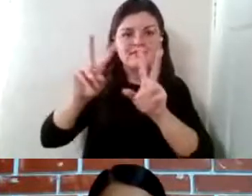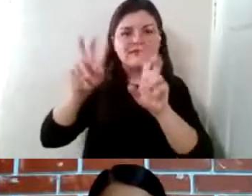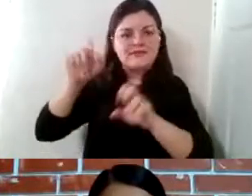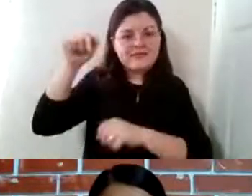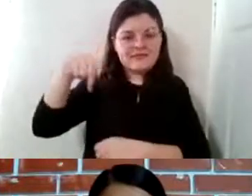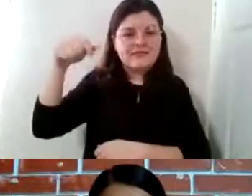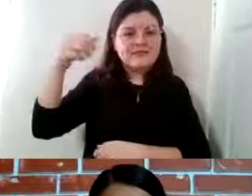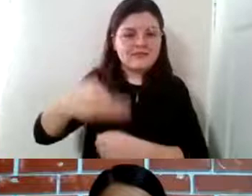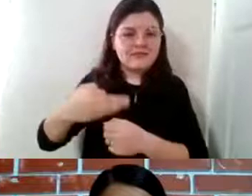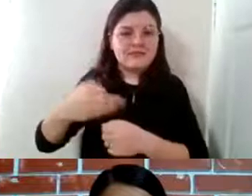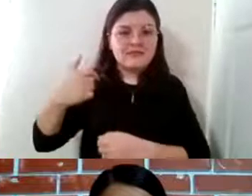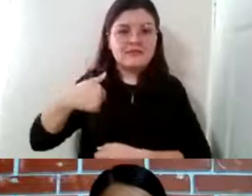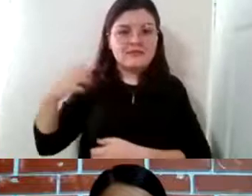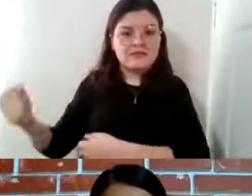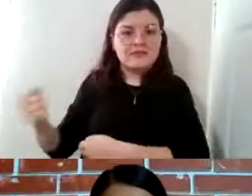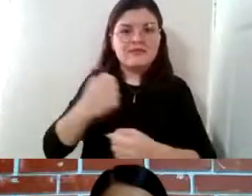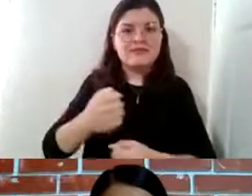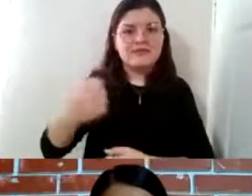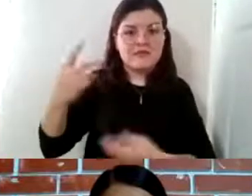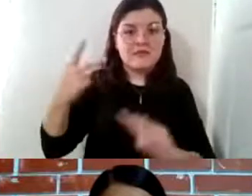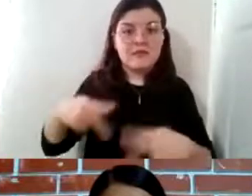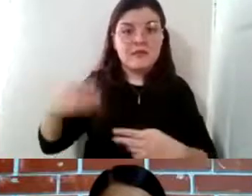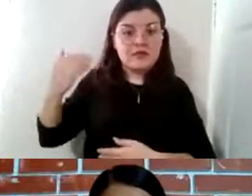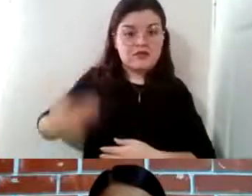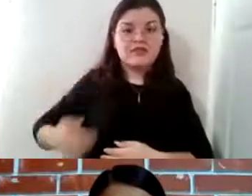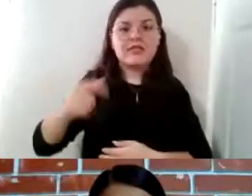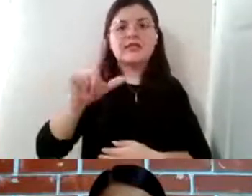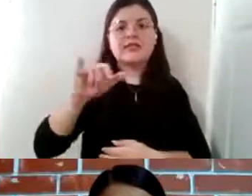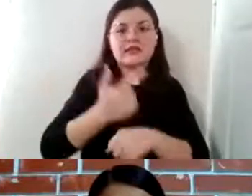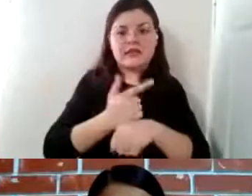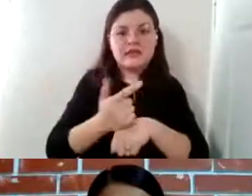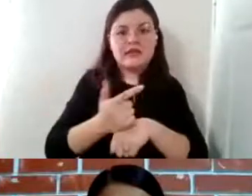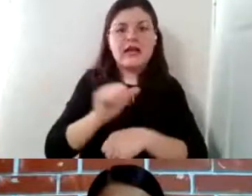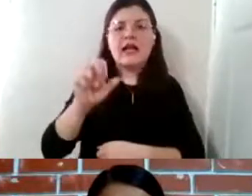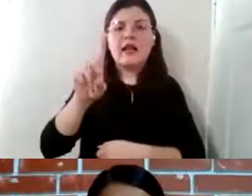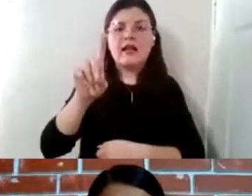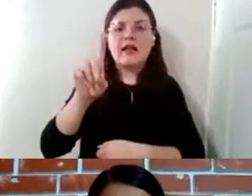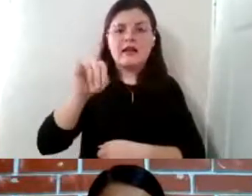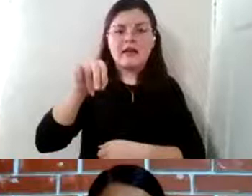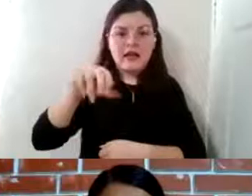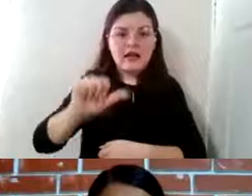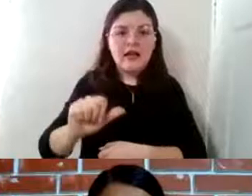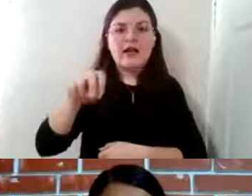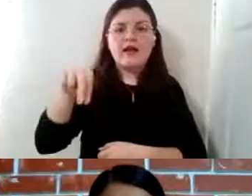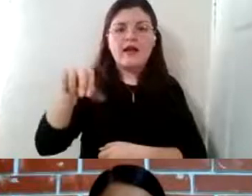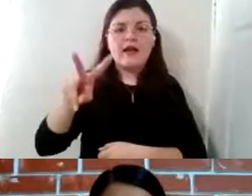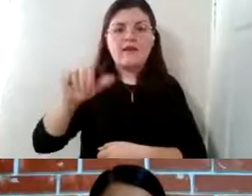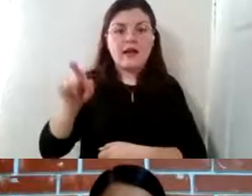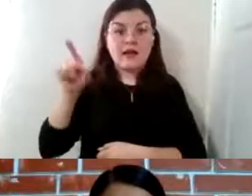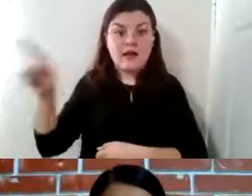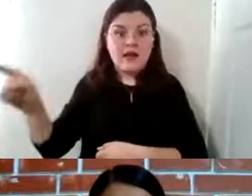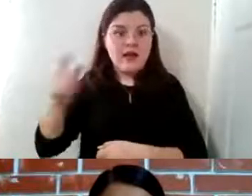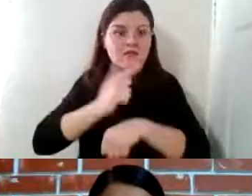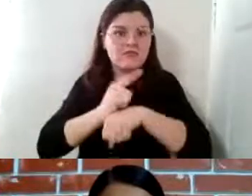gusto de presentarles a la licenciada Adriana Jacqueline Nava Alcalá. Ella es licenciada en educación,